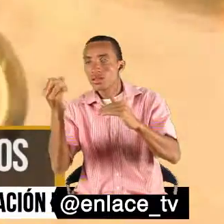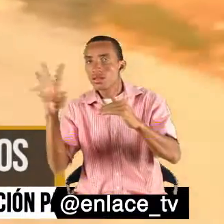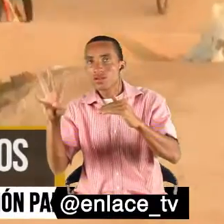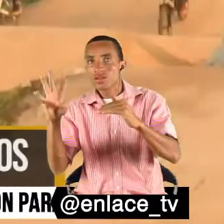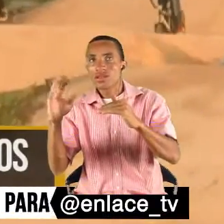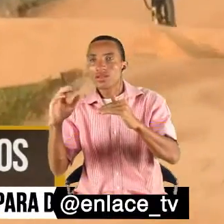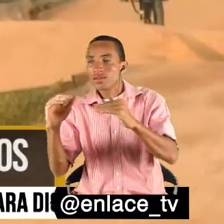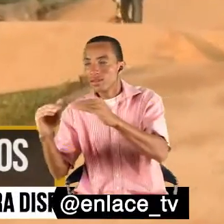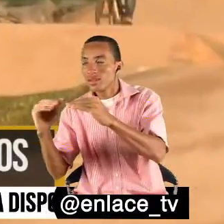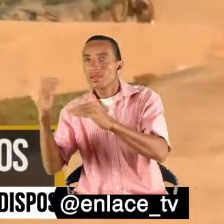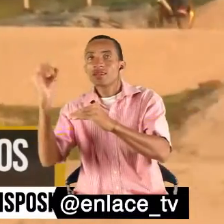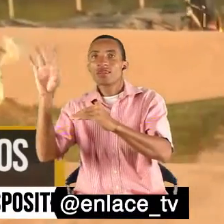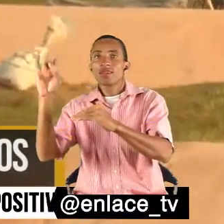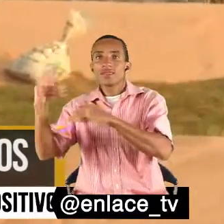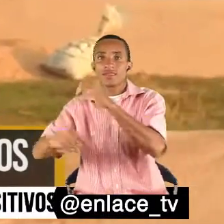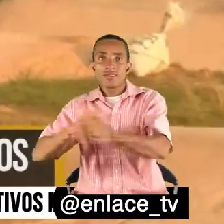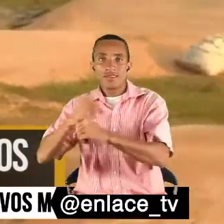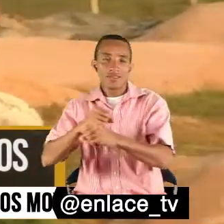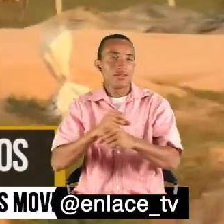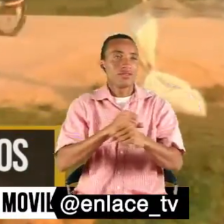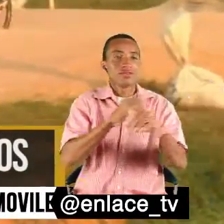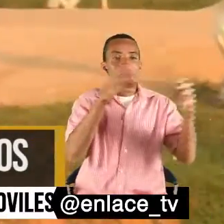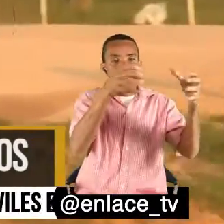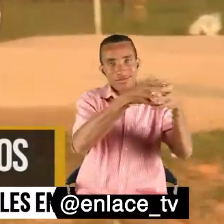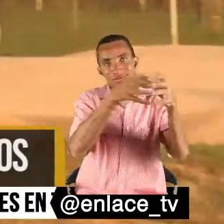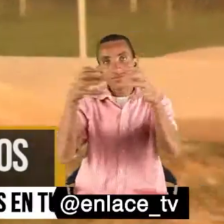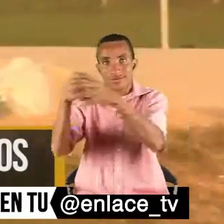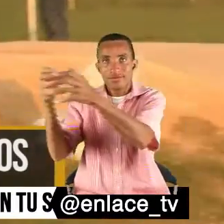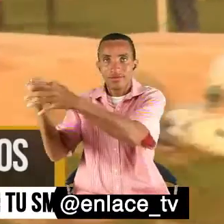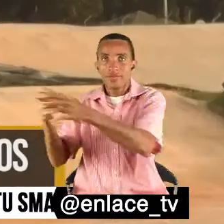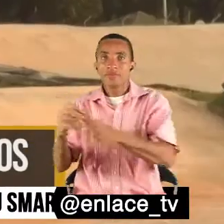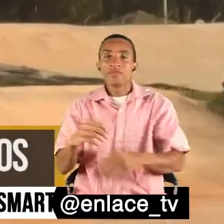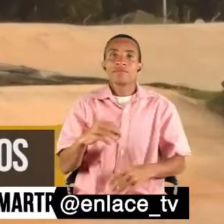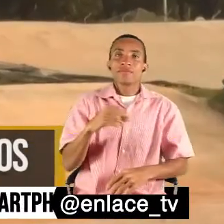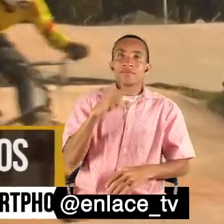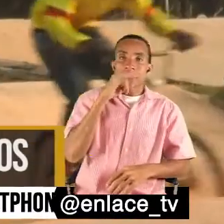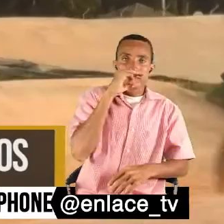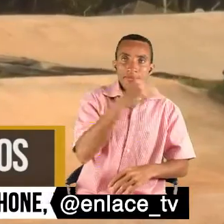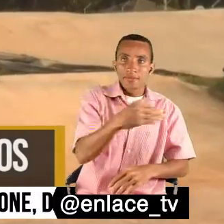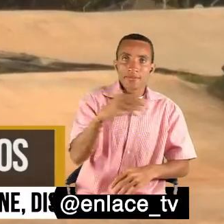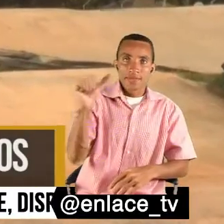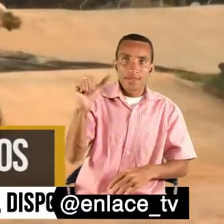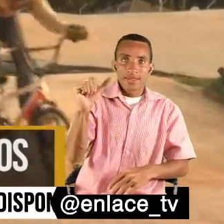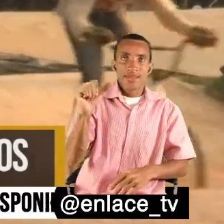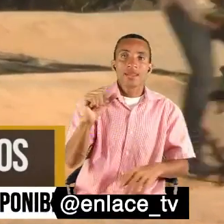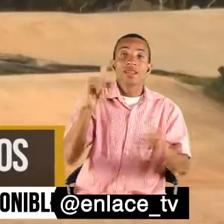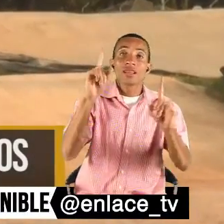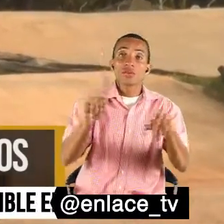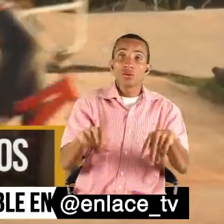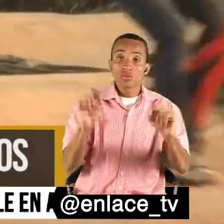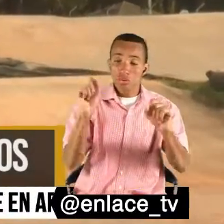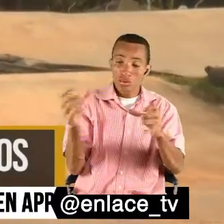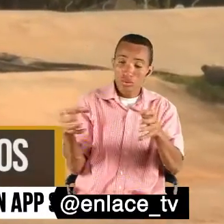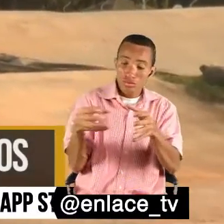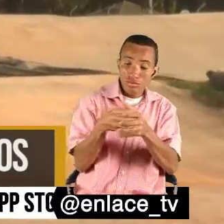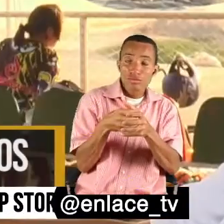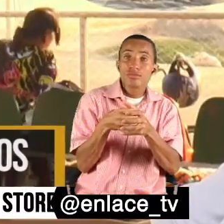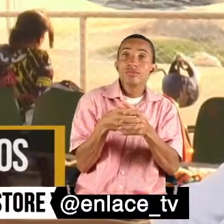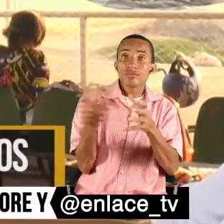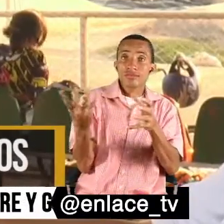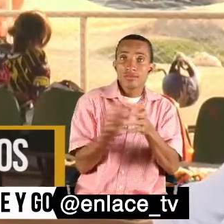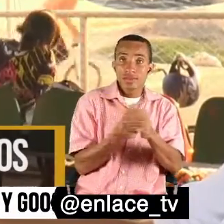teniendo en cuenta que va a correr otra rama y hay niñas que están haciendo parte de este semillero y también van a